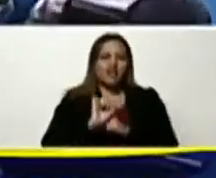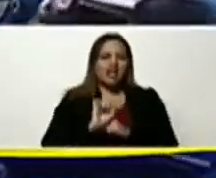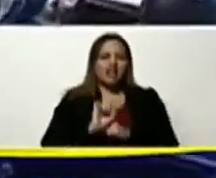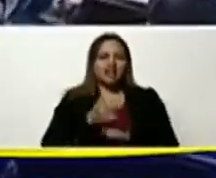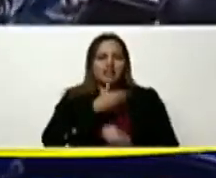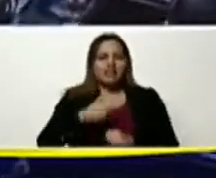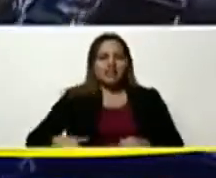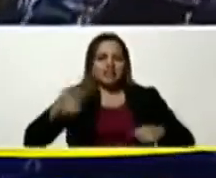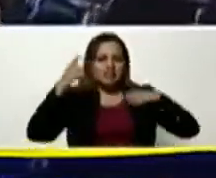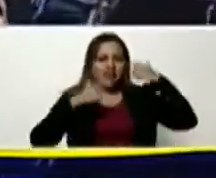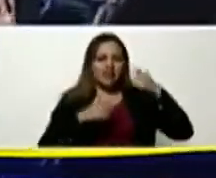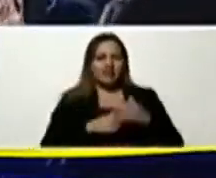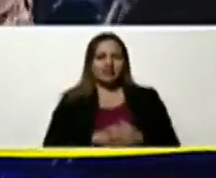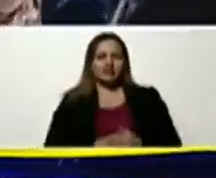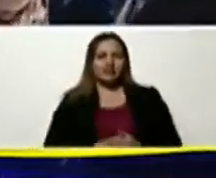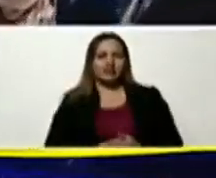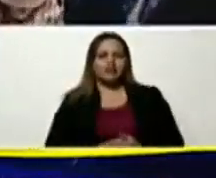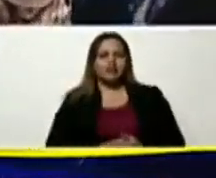saludo.